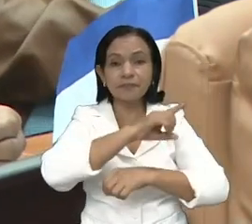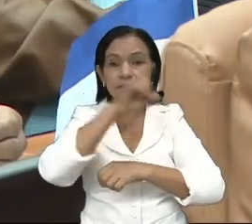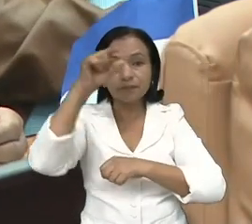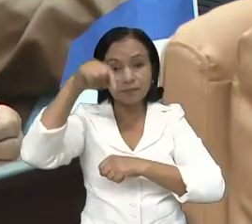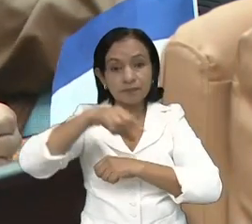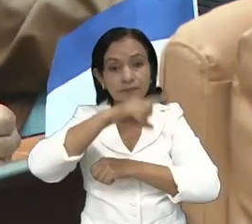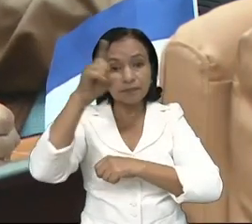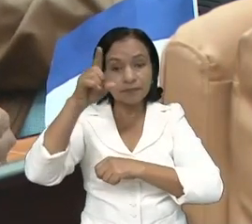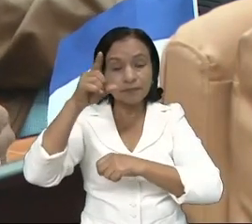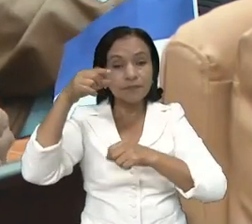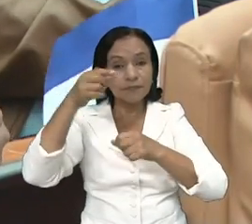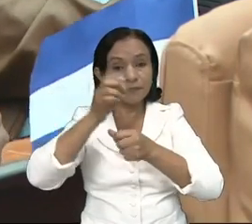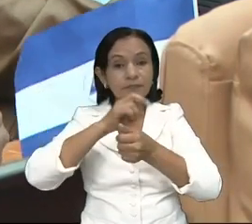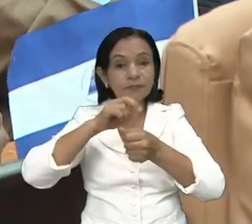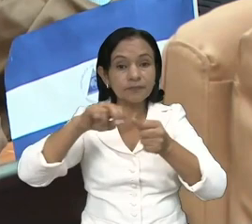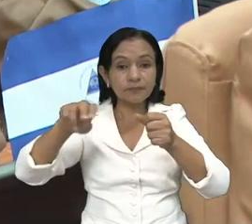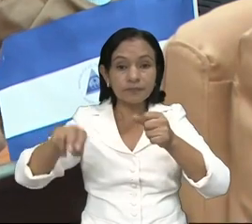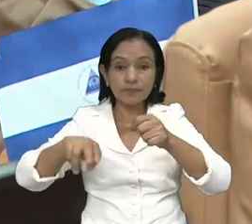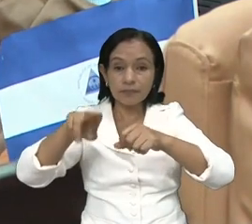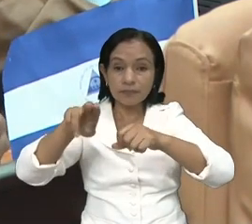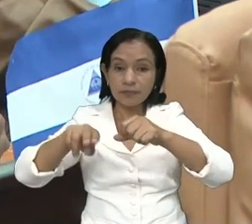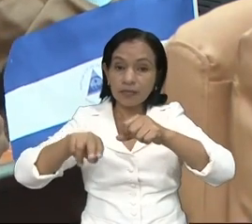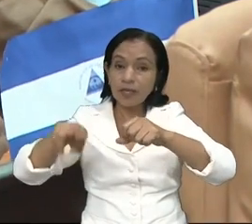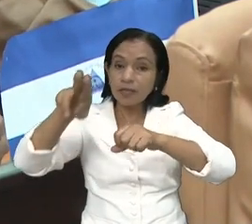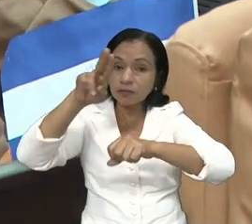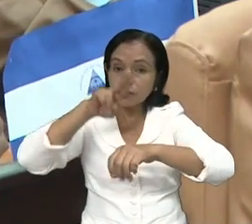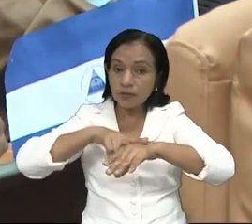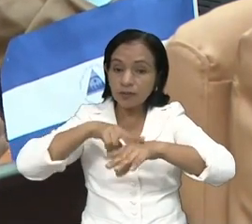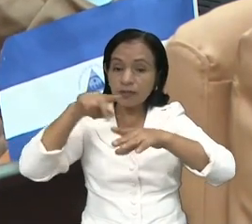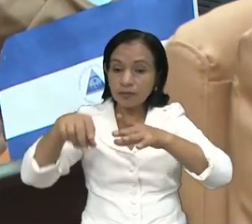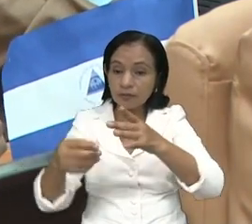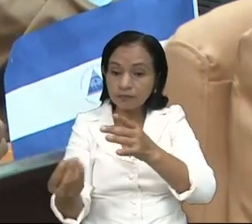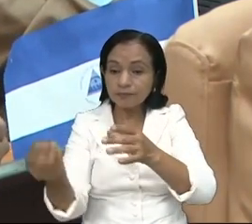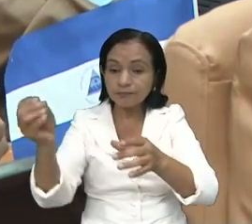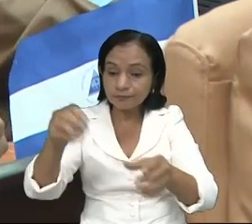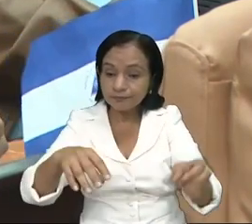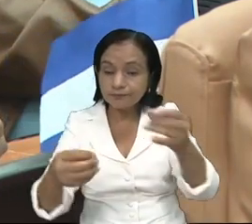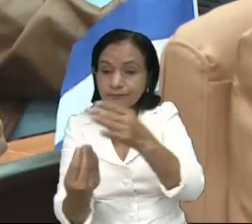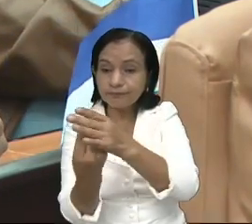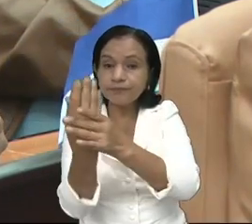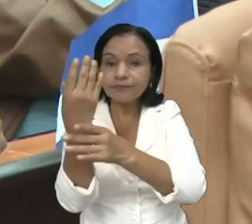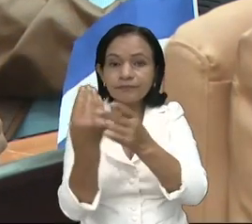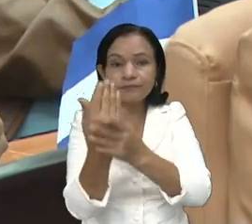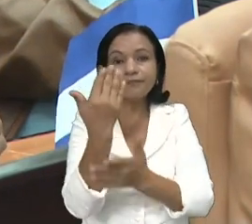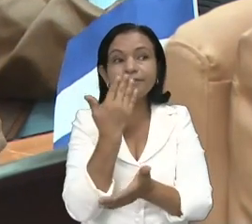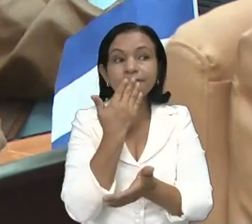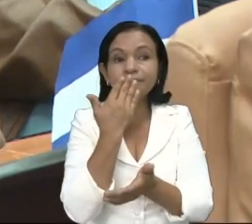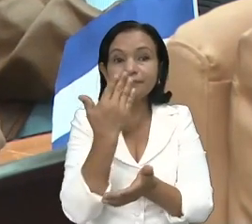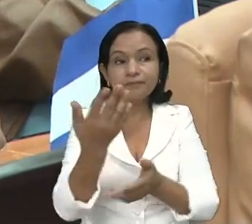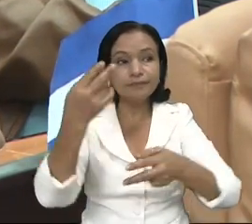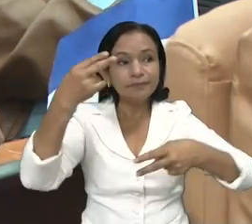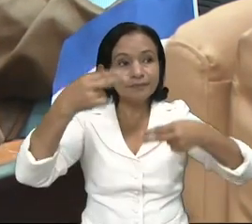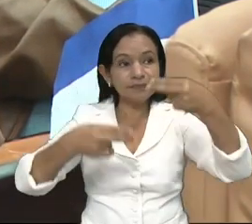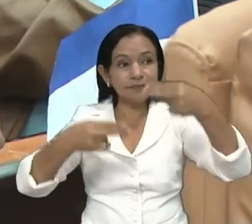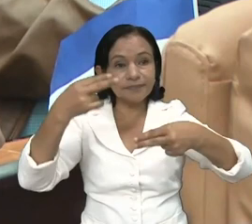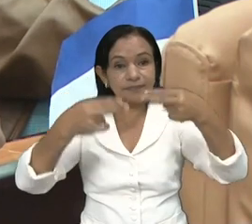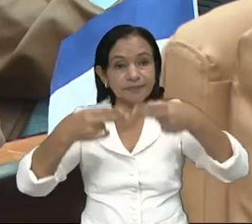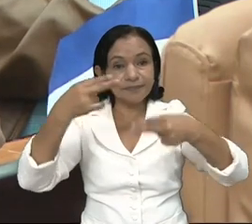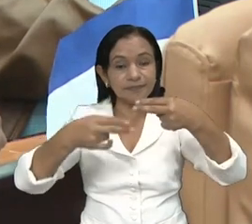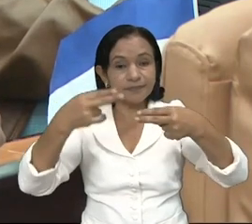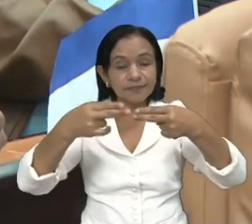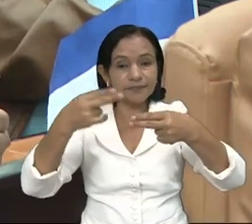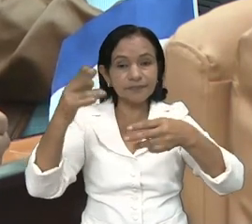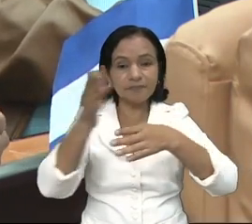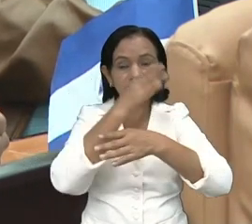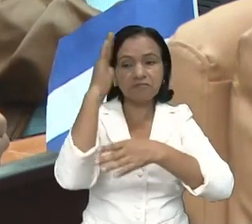hoy nuestra Cruzada Nacional de Reforestación ha tenido impacto positivo, ya que las cifras de